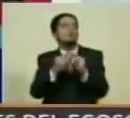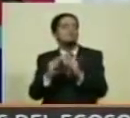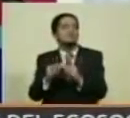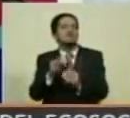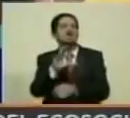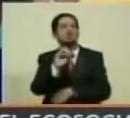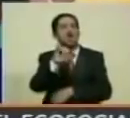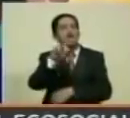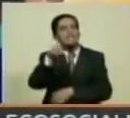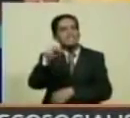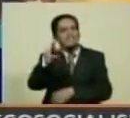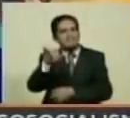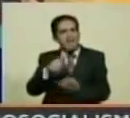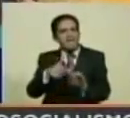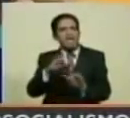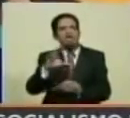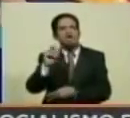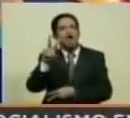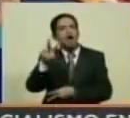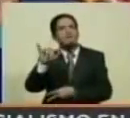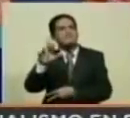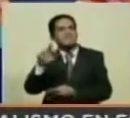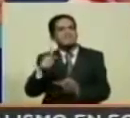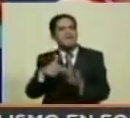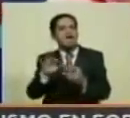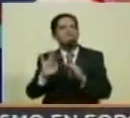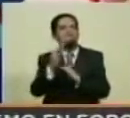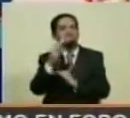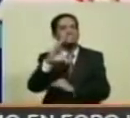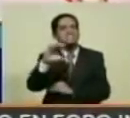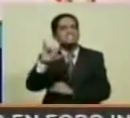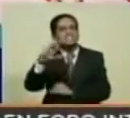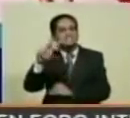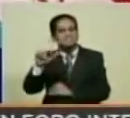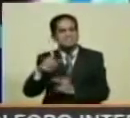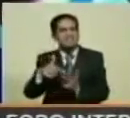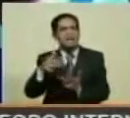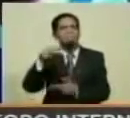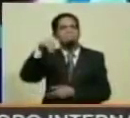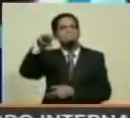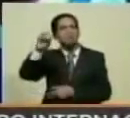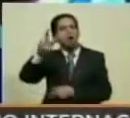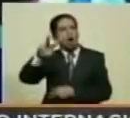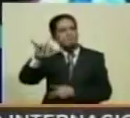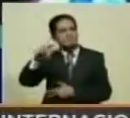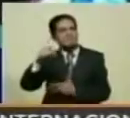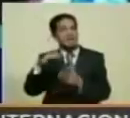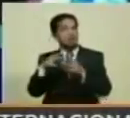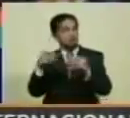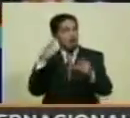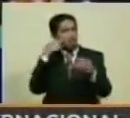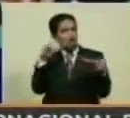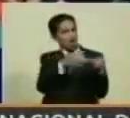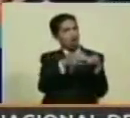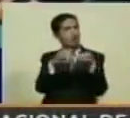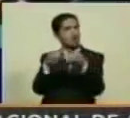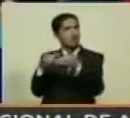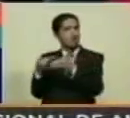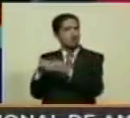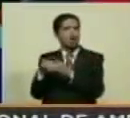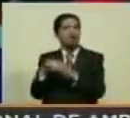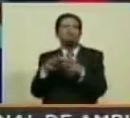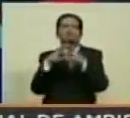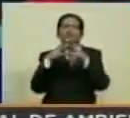CONIVE, CONVIVE, Cátedra Huayqueipuro, FUNDACIDI, MOPIVE, todas ellas, espero no olvidar a ninguna, pero todas